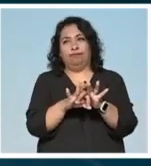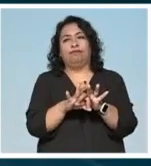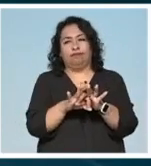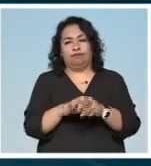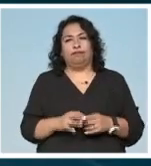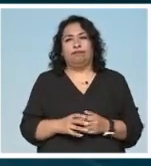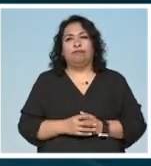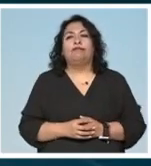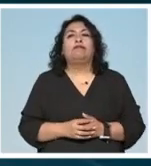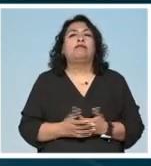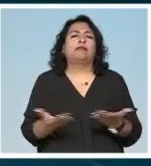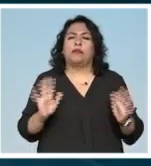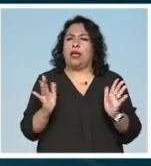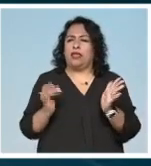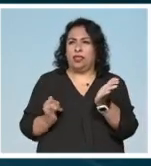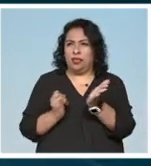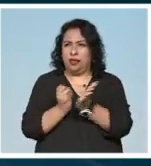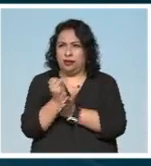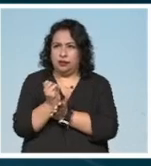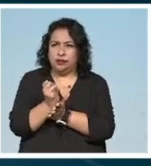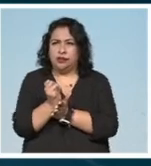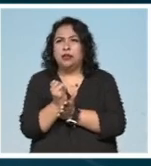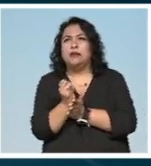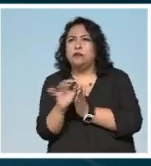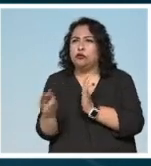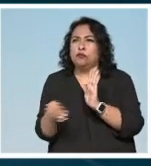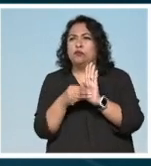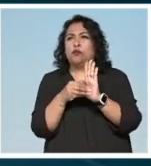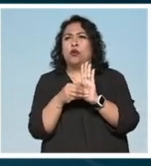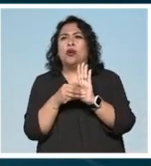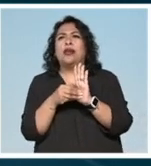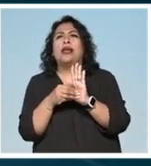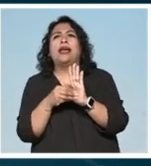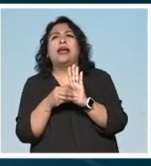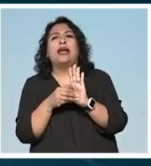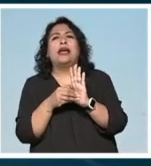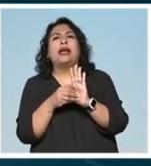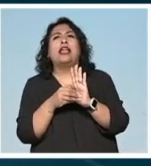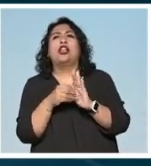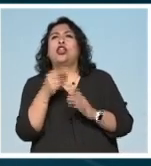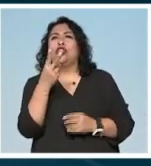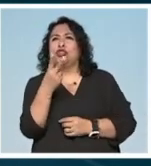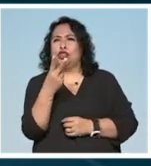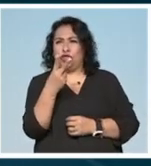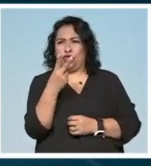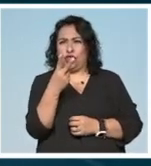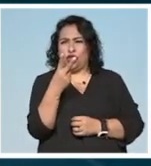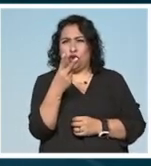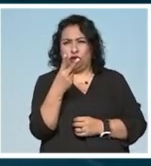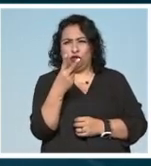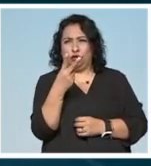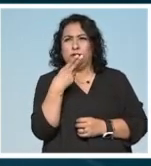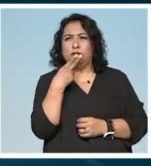sentido. Decidimos incluir en el recorrido dos